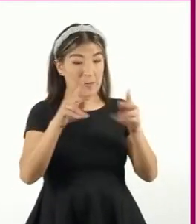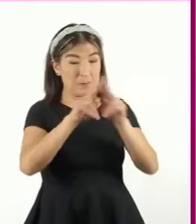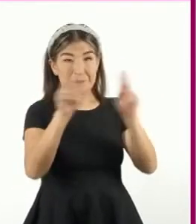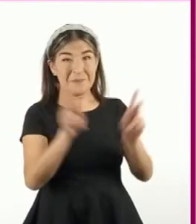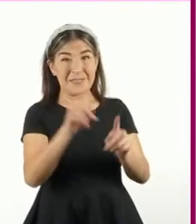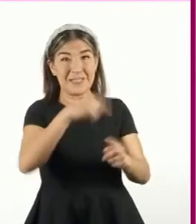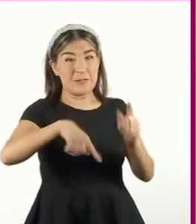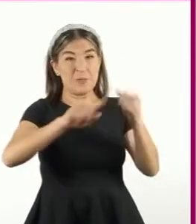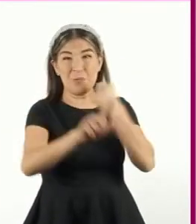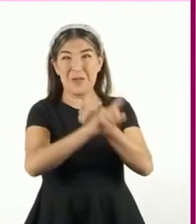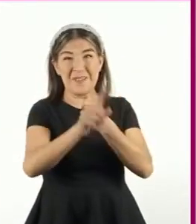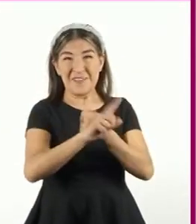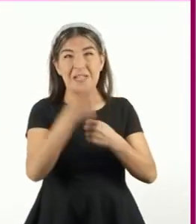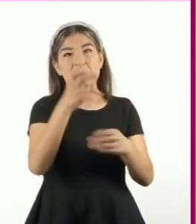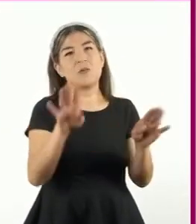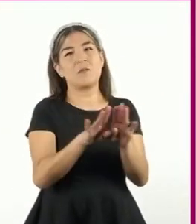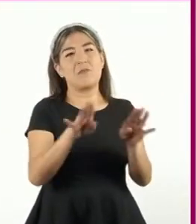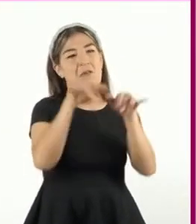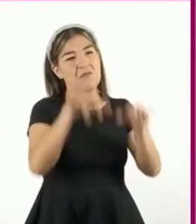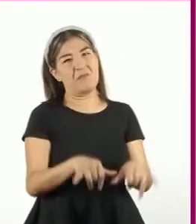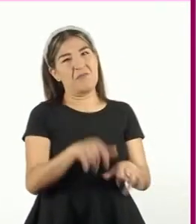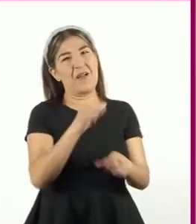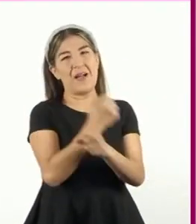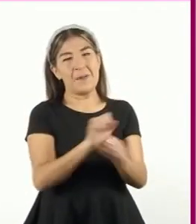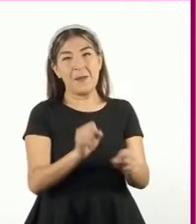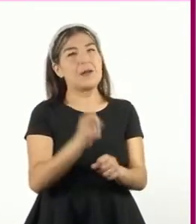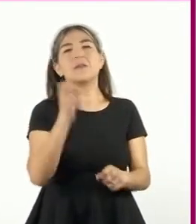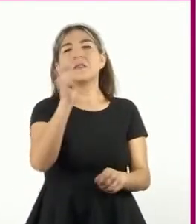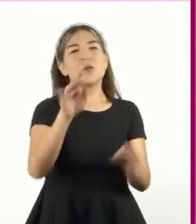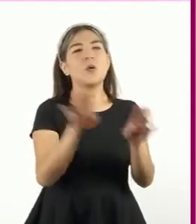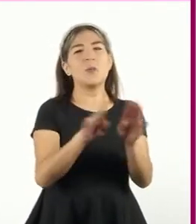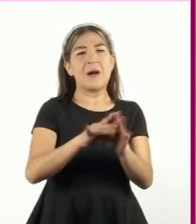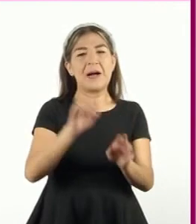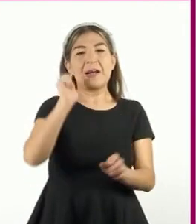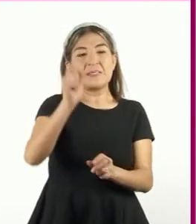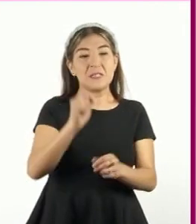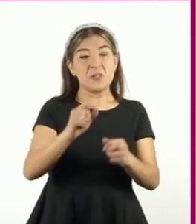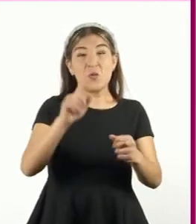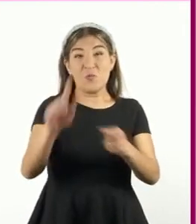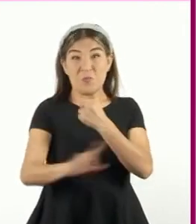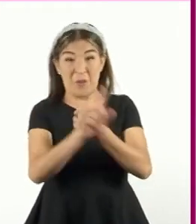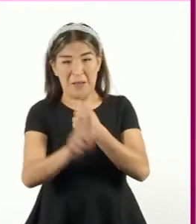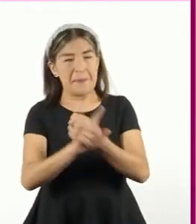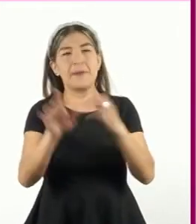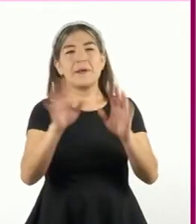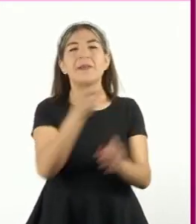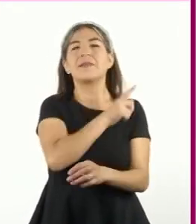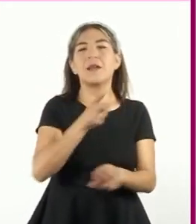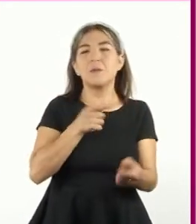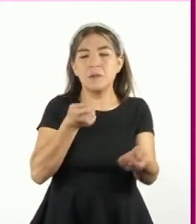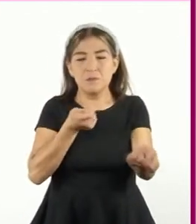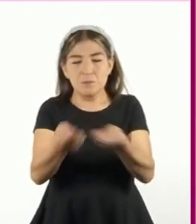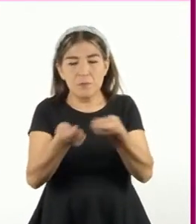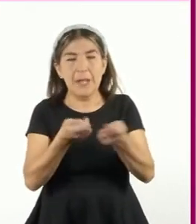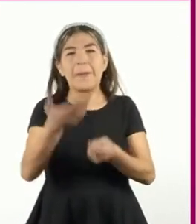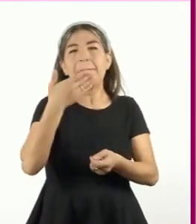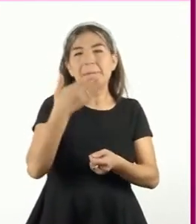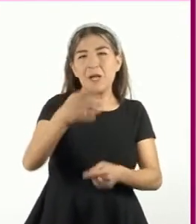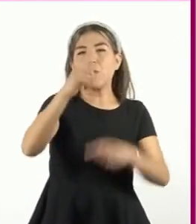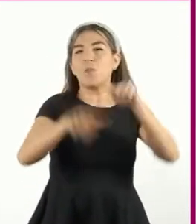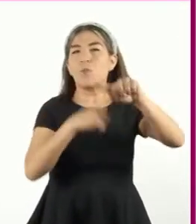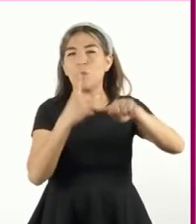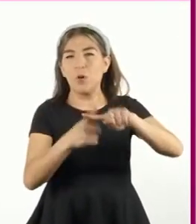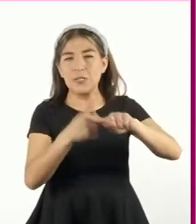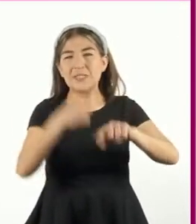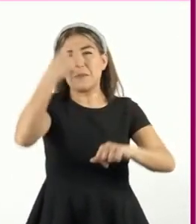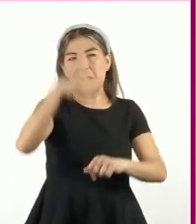permanecería estancada. Por ello, la idea no es evitar los conflictos, sino manejarlos para darles un uso constructivo y positivo, orientado